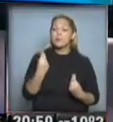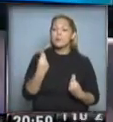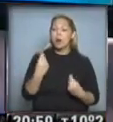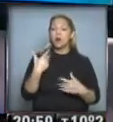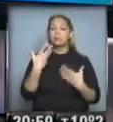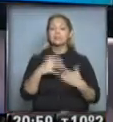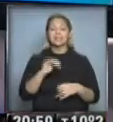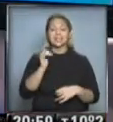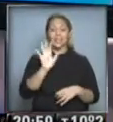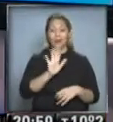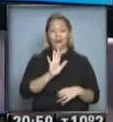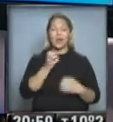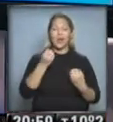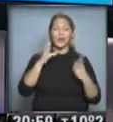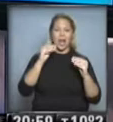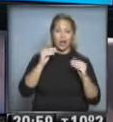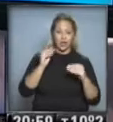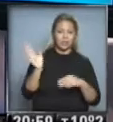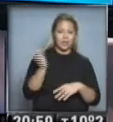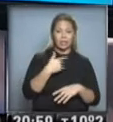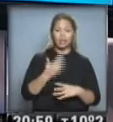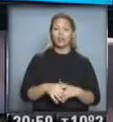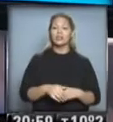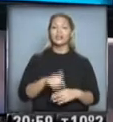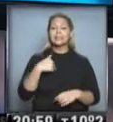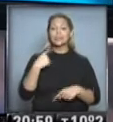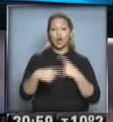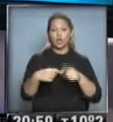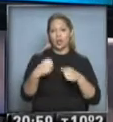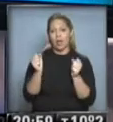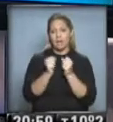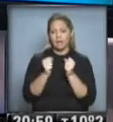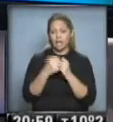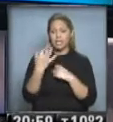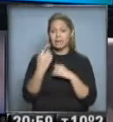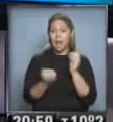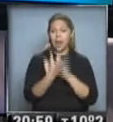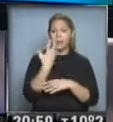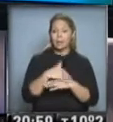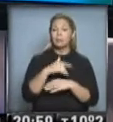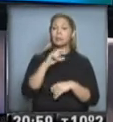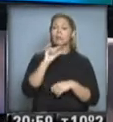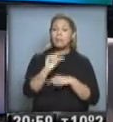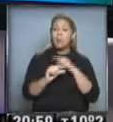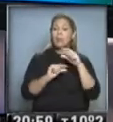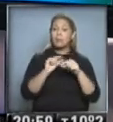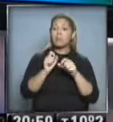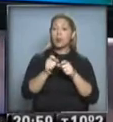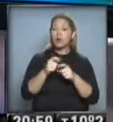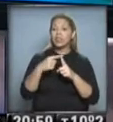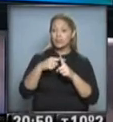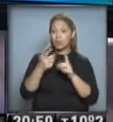qué tal se sigue a fernando muy buenas noches buenas noches para todos seguirá el frío especialmente en la mañana pero ya con un paulatino ascenso de las temperaturas